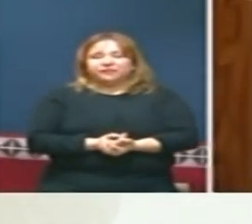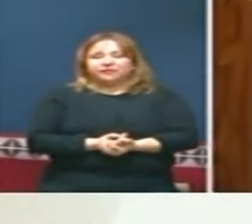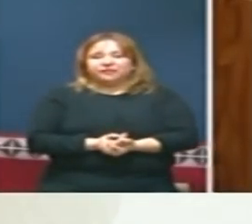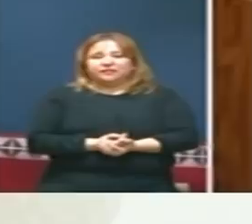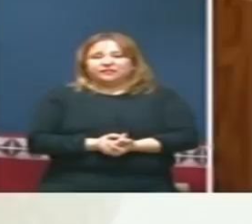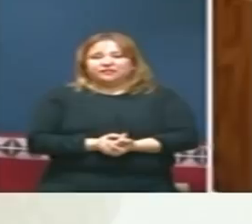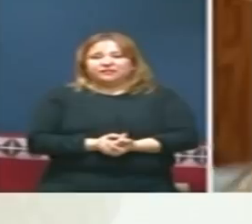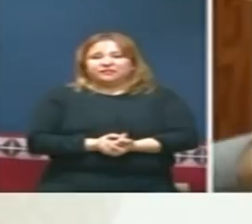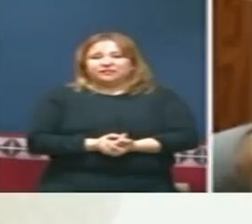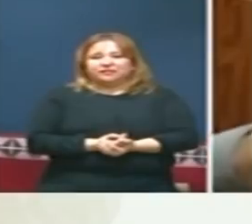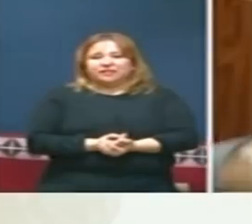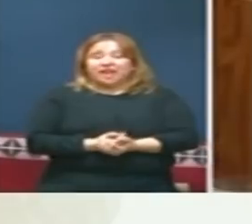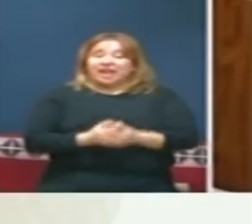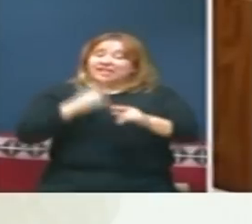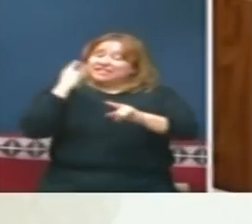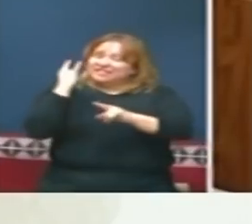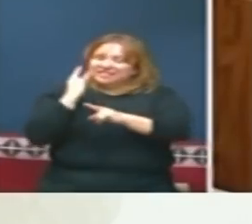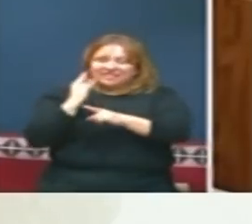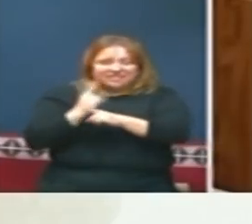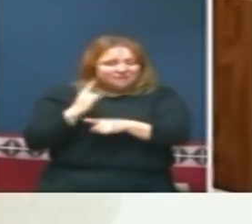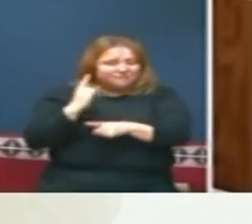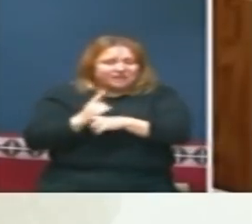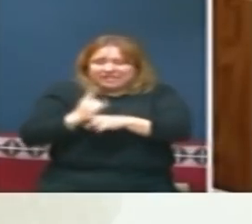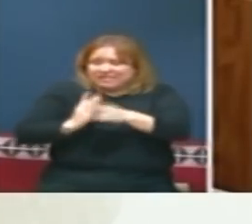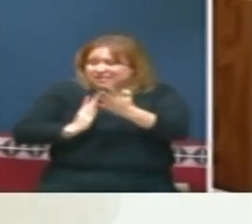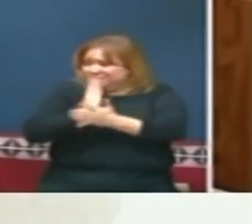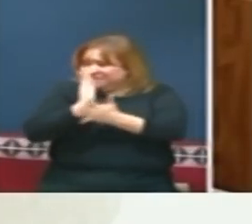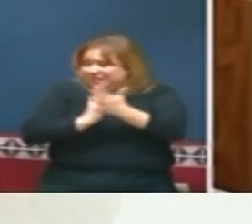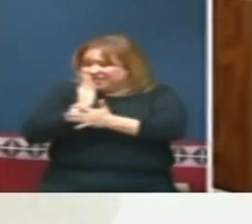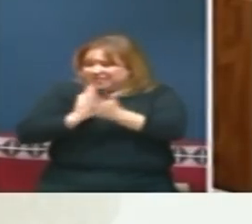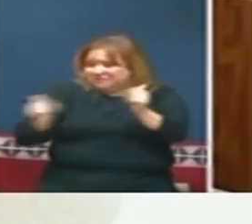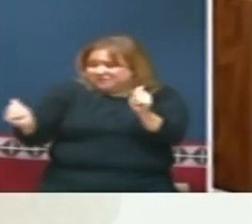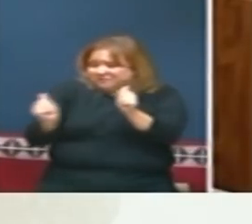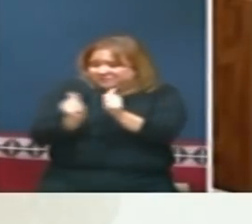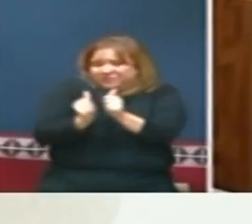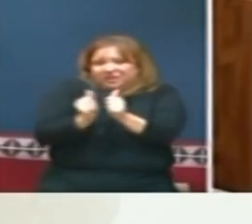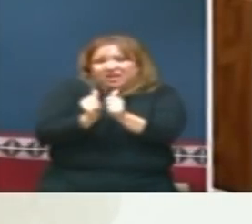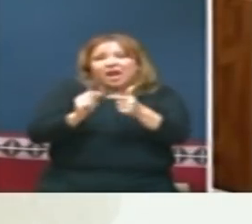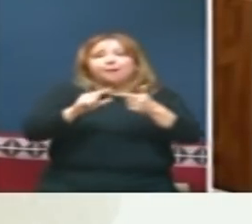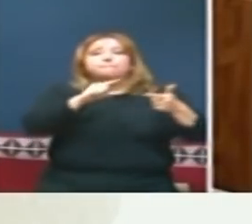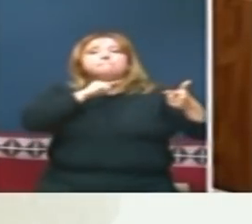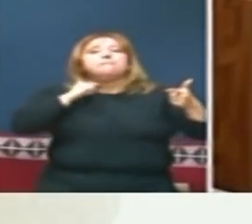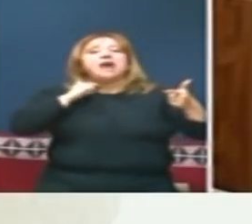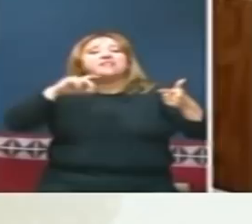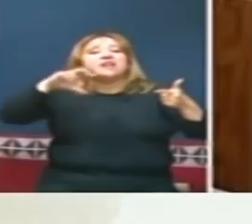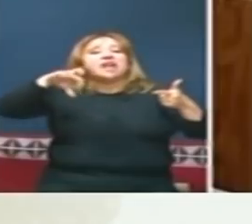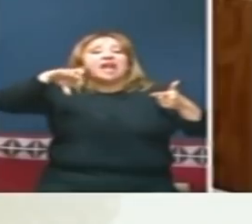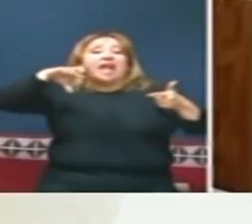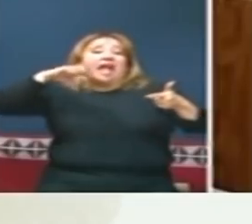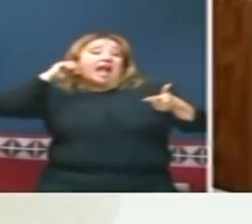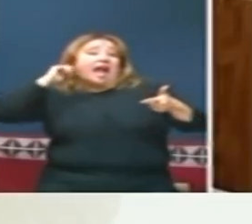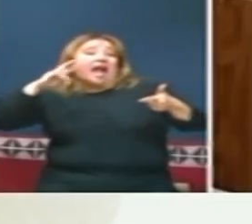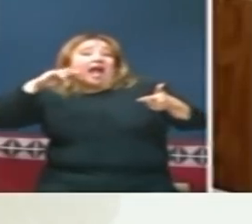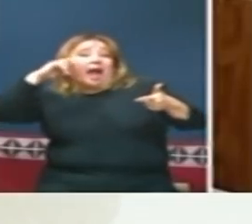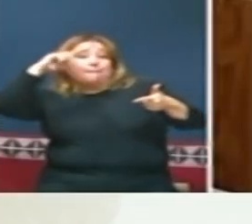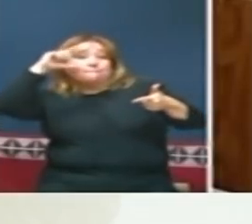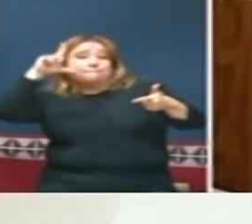pero siempre andaba con el padre Gabriel. Y yo siempre dije